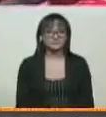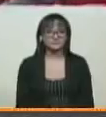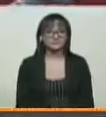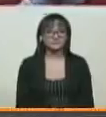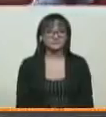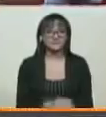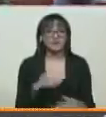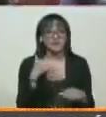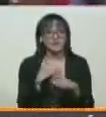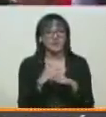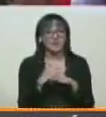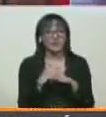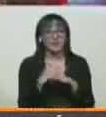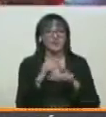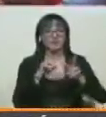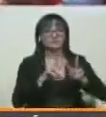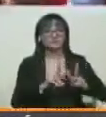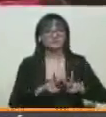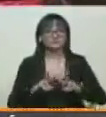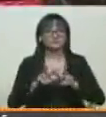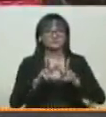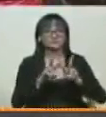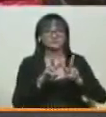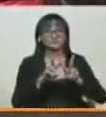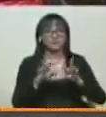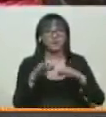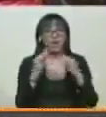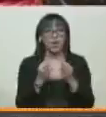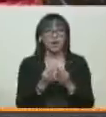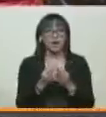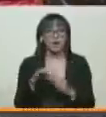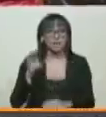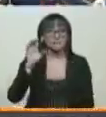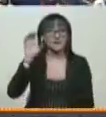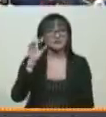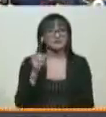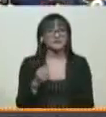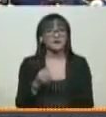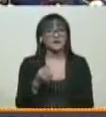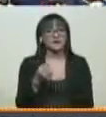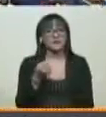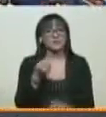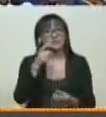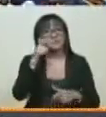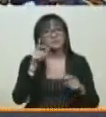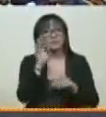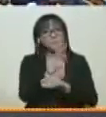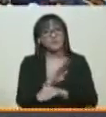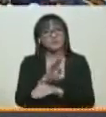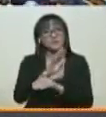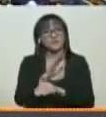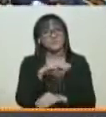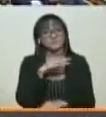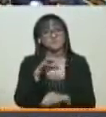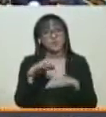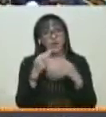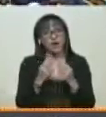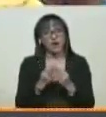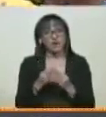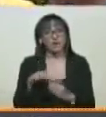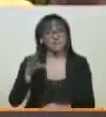con la gran misión Hogares de la Patria, levanten la mano las personas protegidas con la gran misión Hogares de la